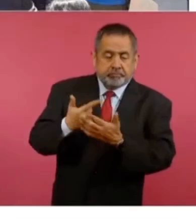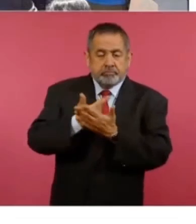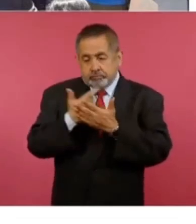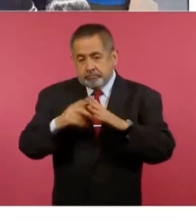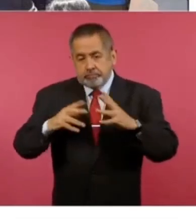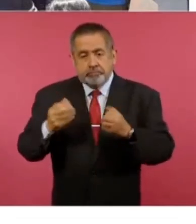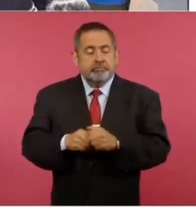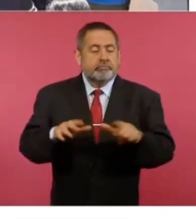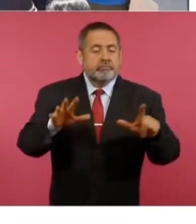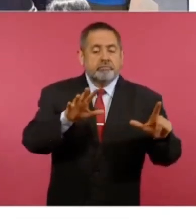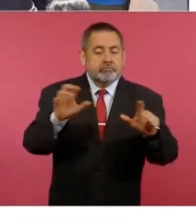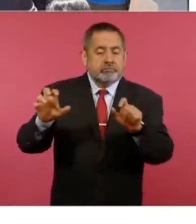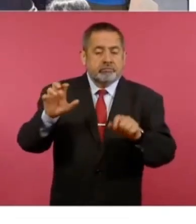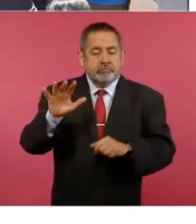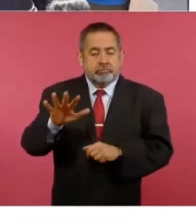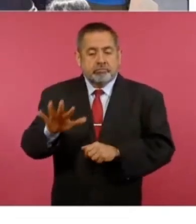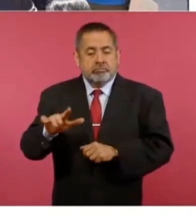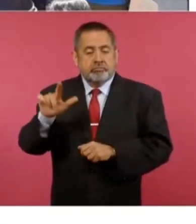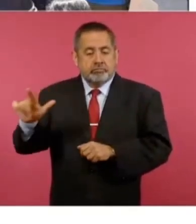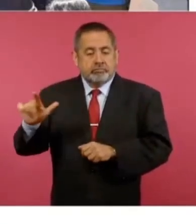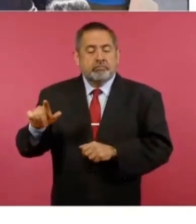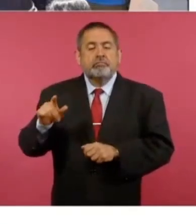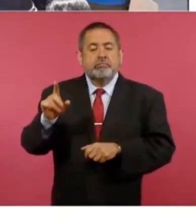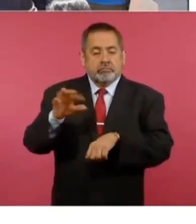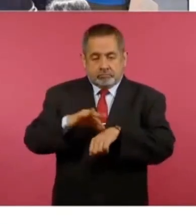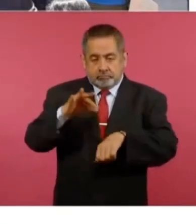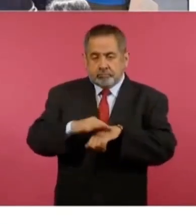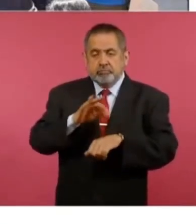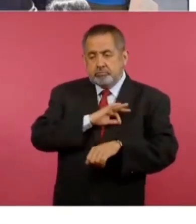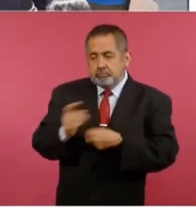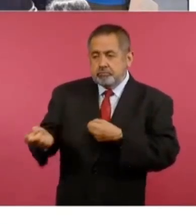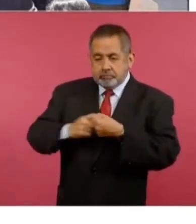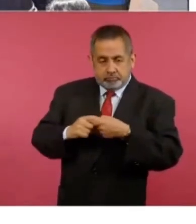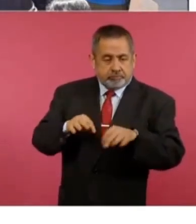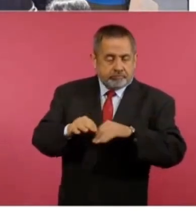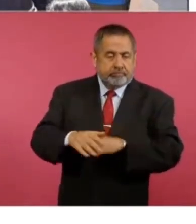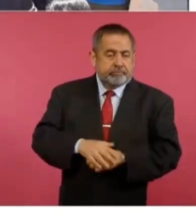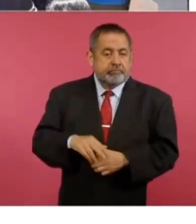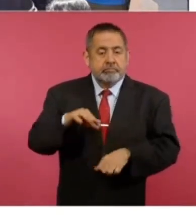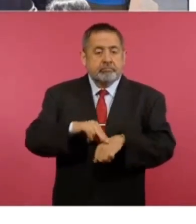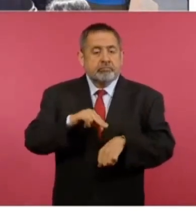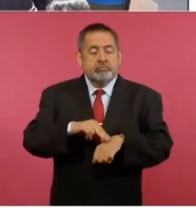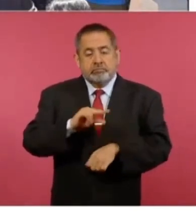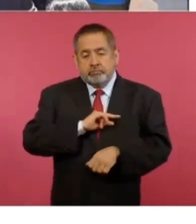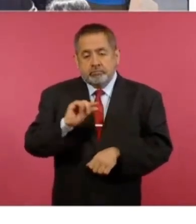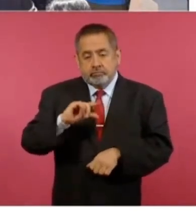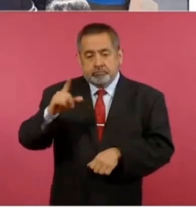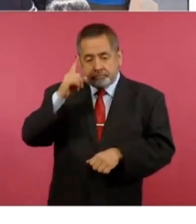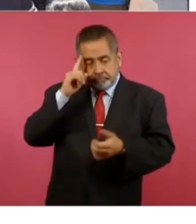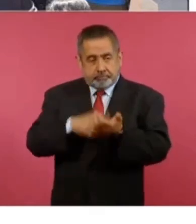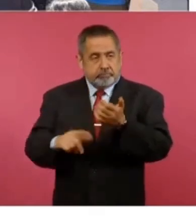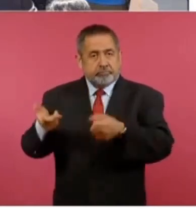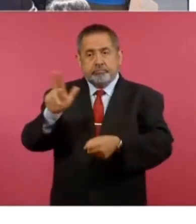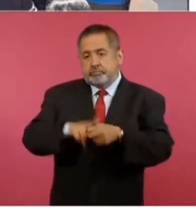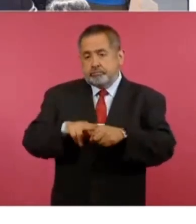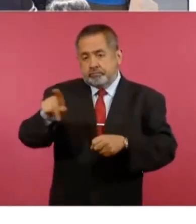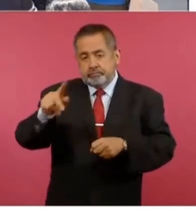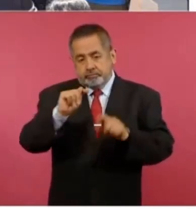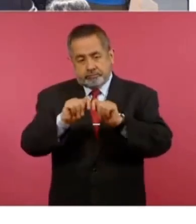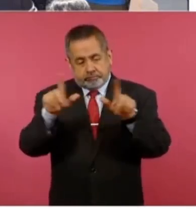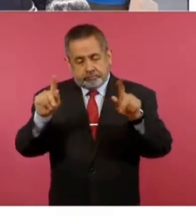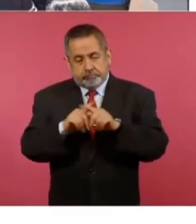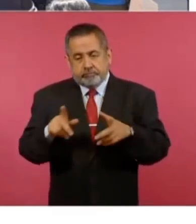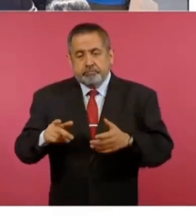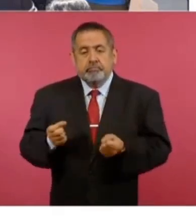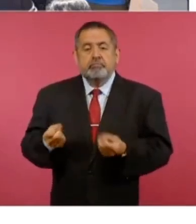de 757 médicos generales. En el caso de médicos especialistas para los 4 hospitales de zonas marginadas de